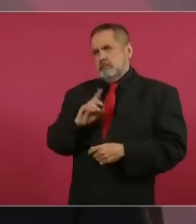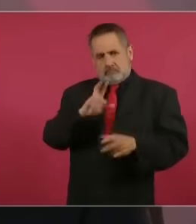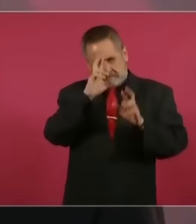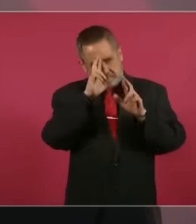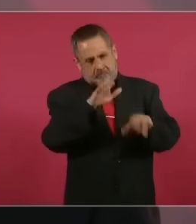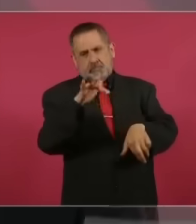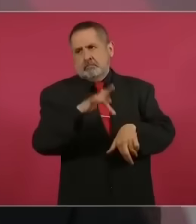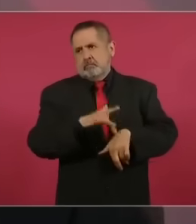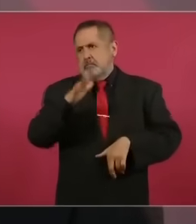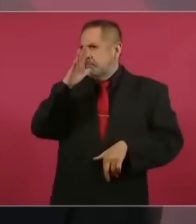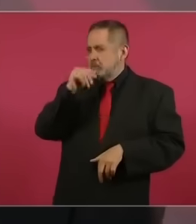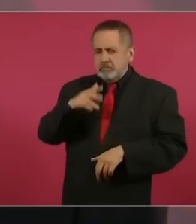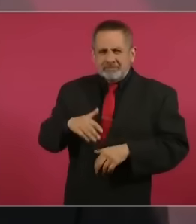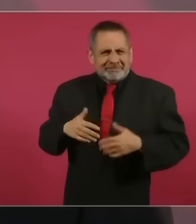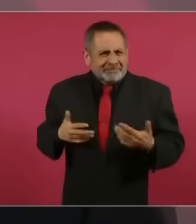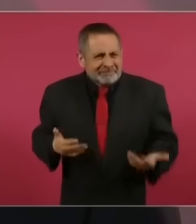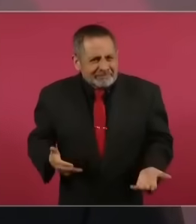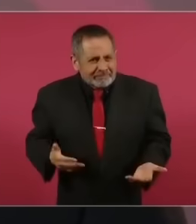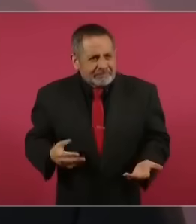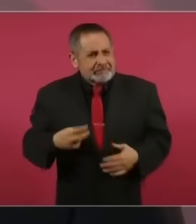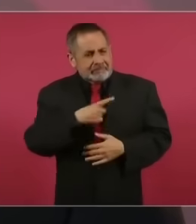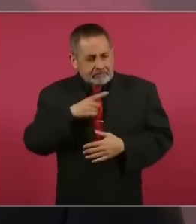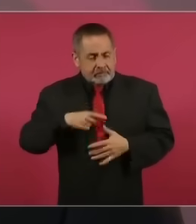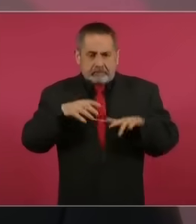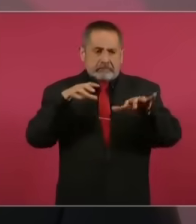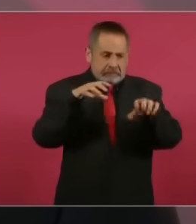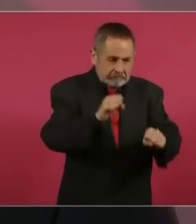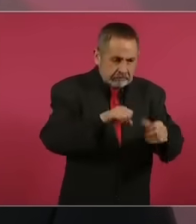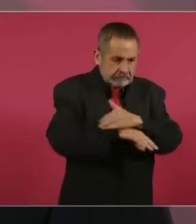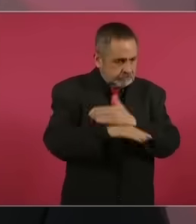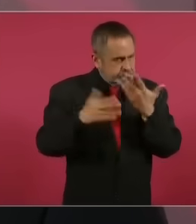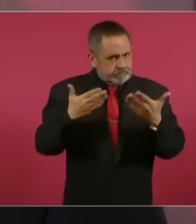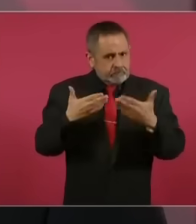En vez de celebrarlo,